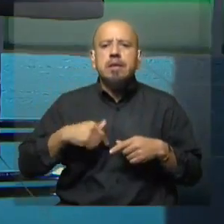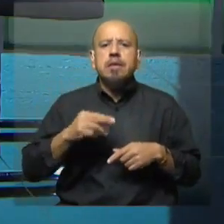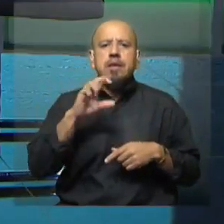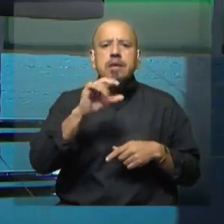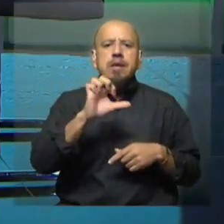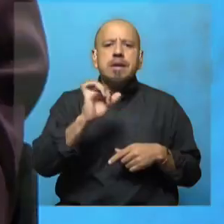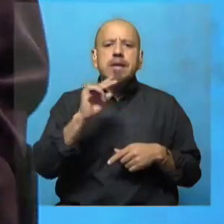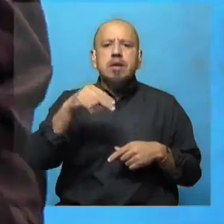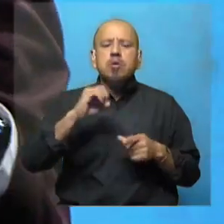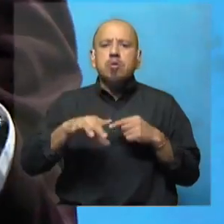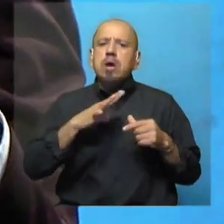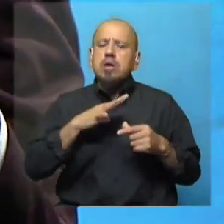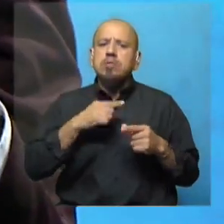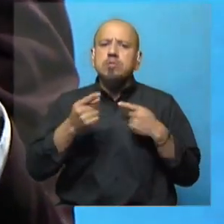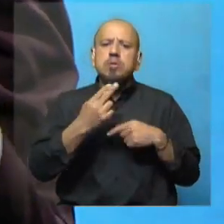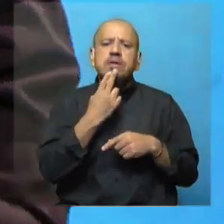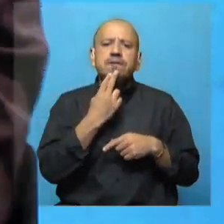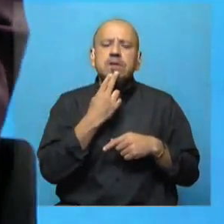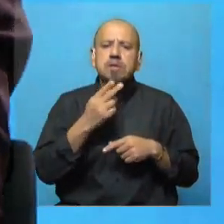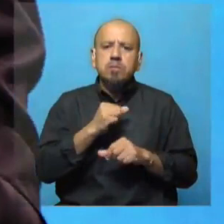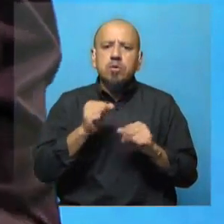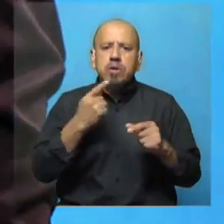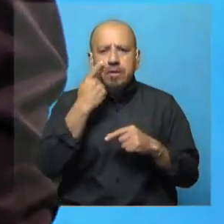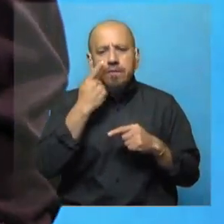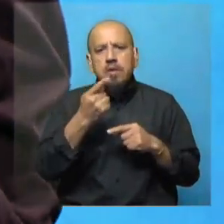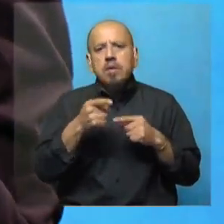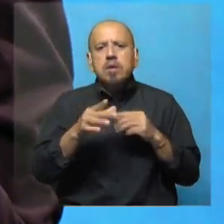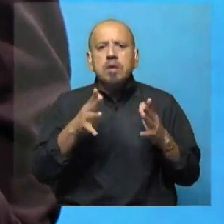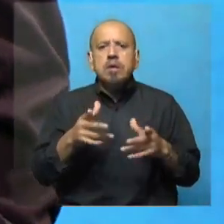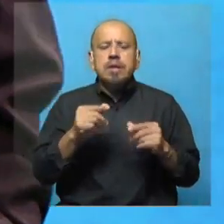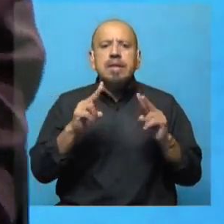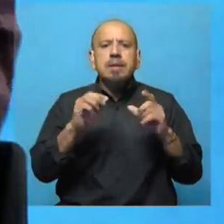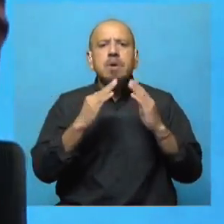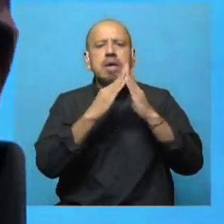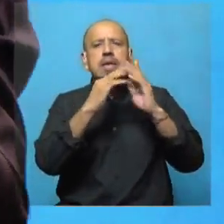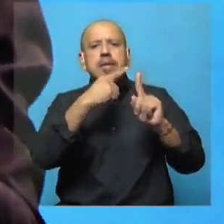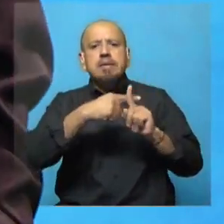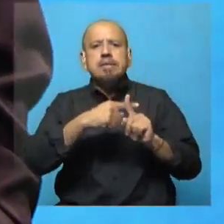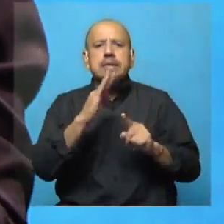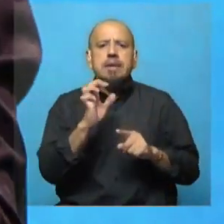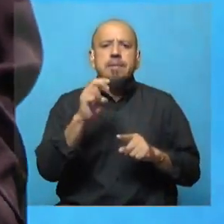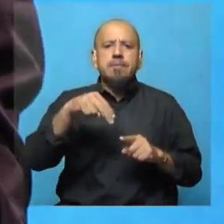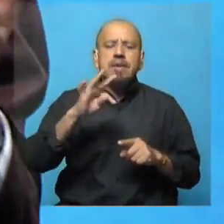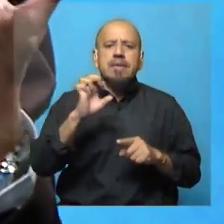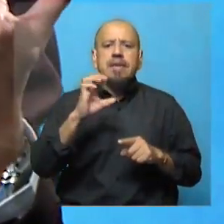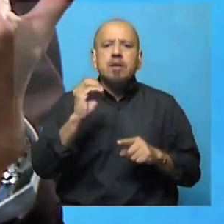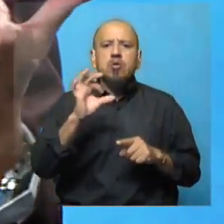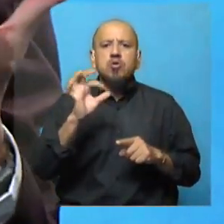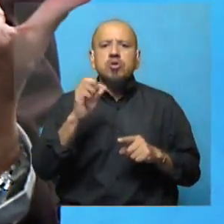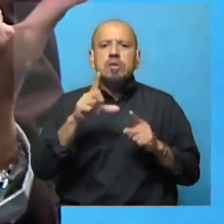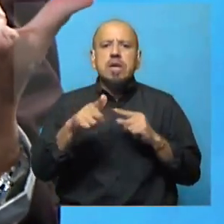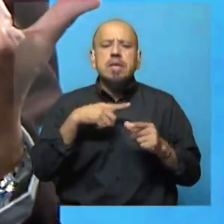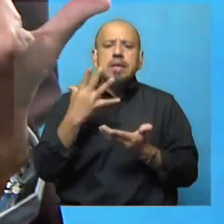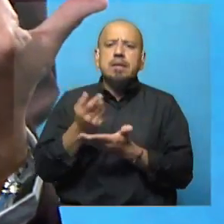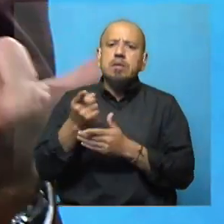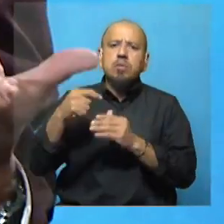generado bastante polémica repercusión se puede ver en Netflix que bueno hable entre otras cosas de las iglesias pentecontadas pentecostales con un elenco bastante grande venís de grabar una película